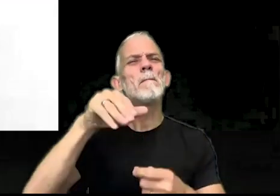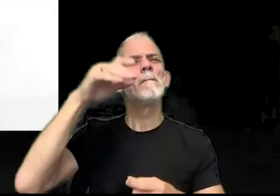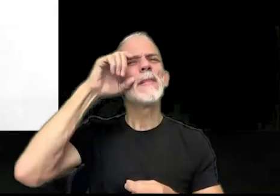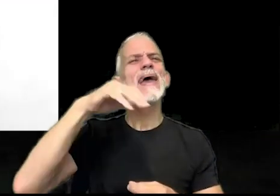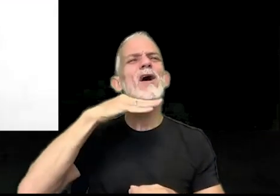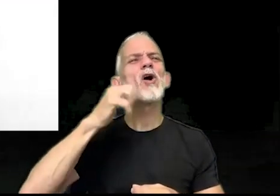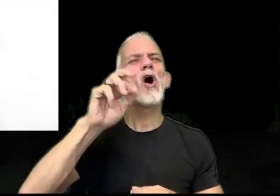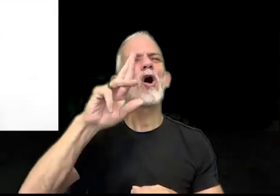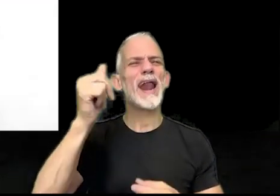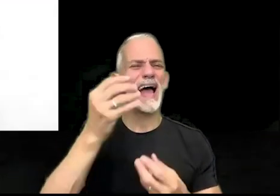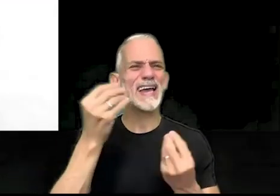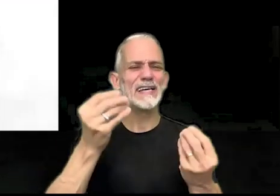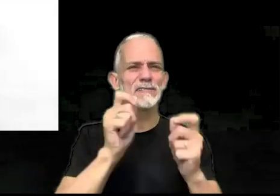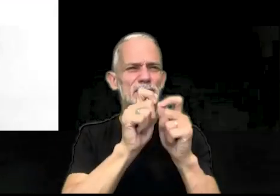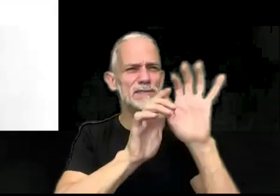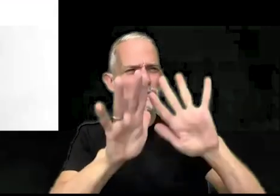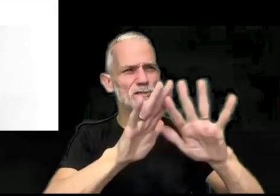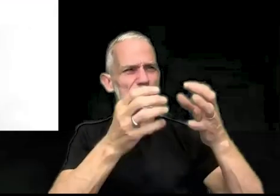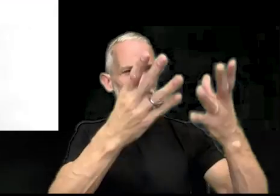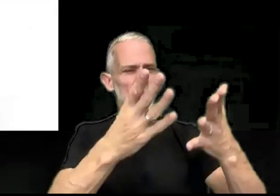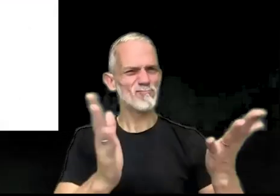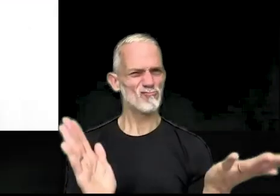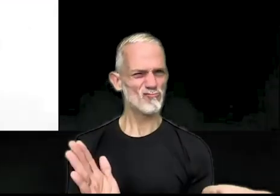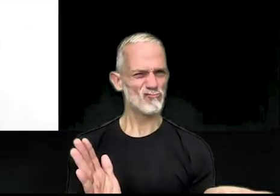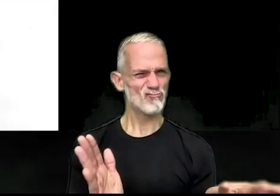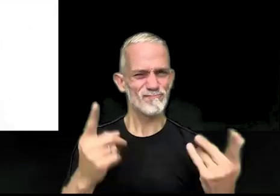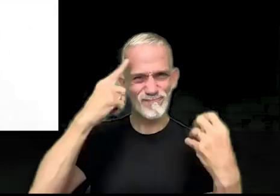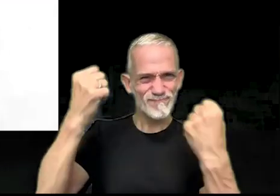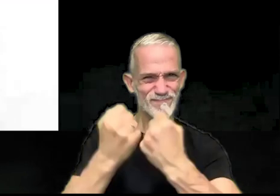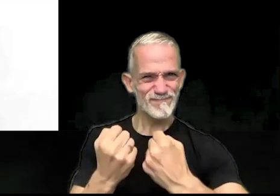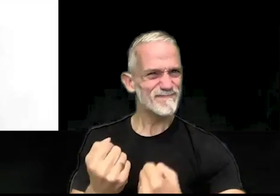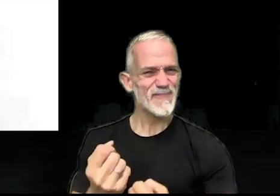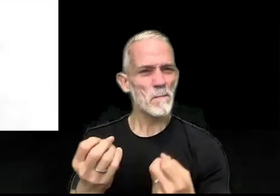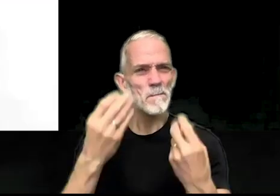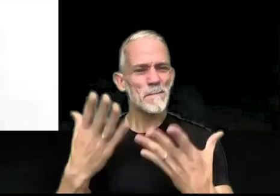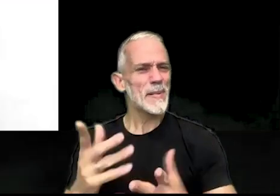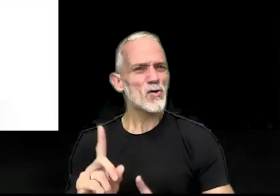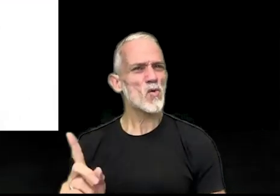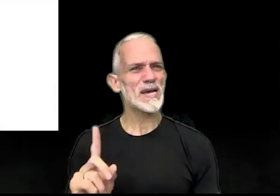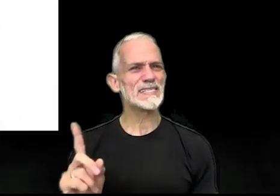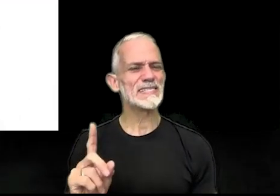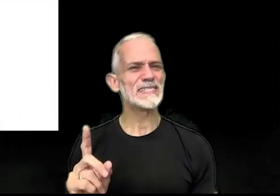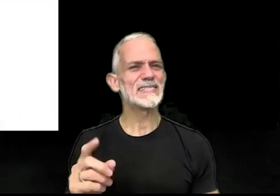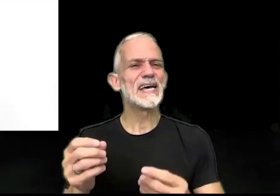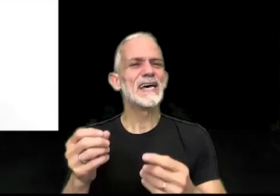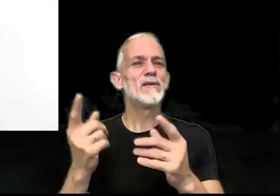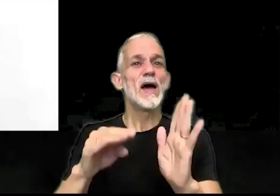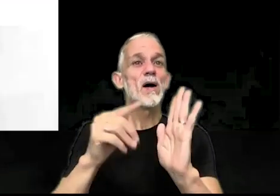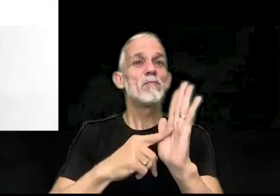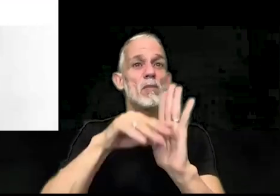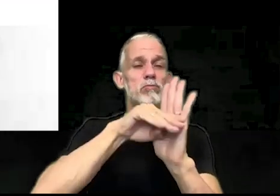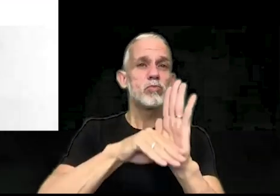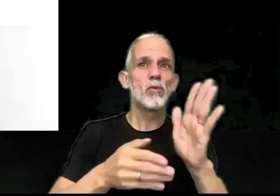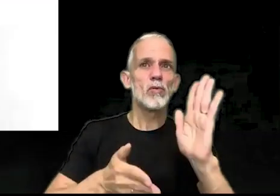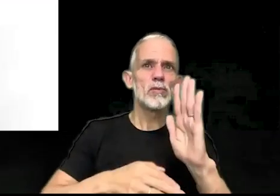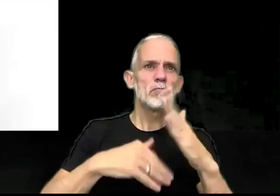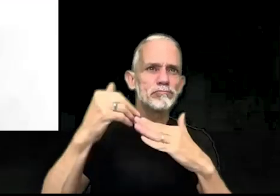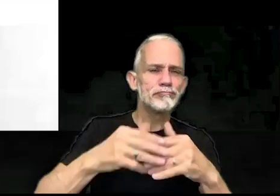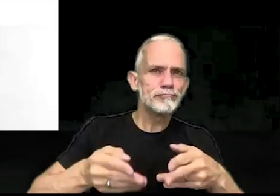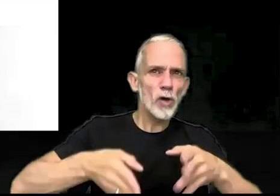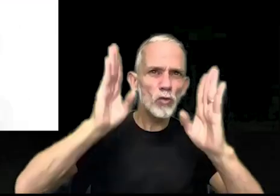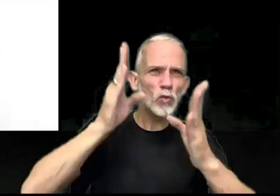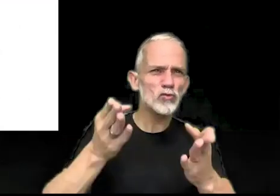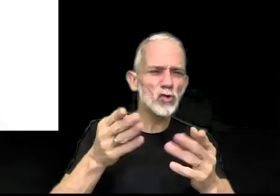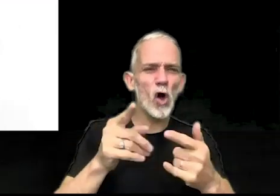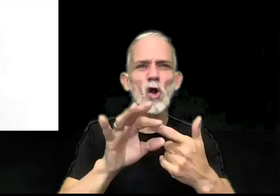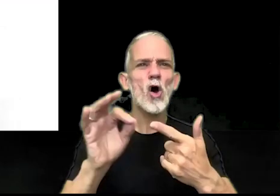mejora y no coincide con la definición de mejora de las normas de edificación,